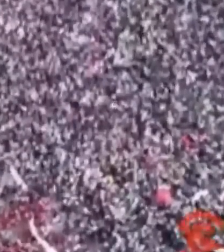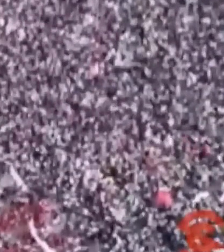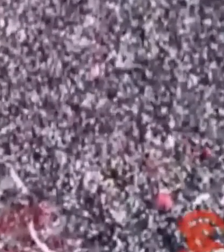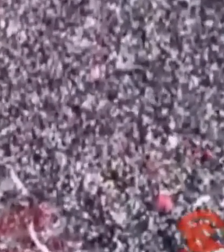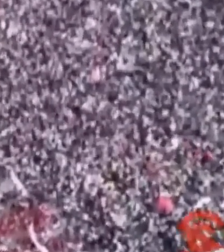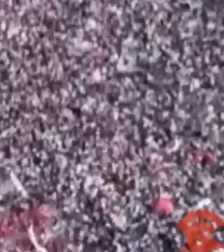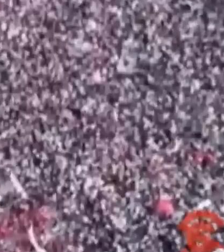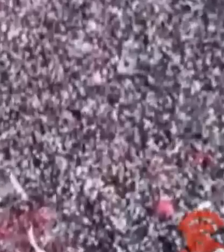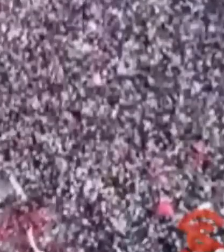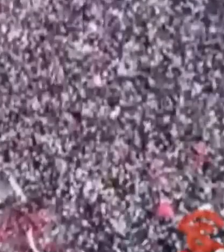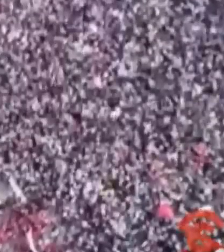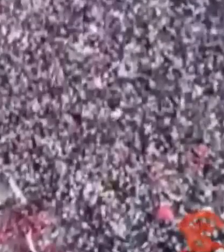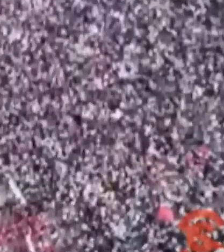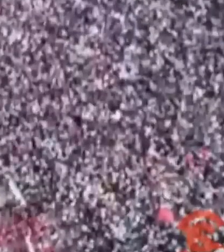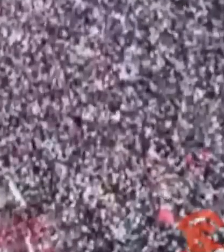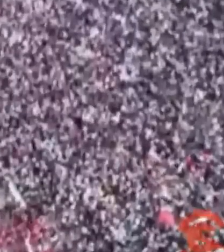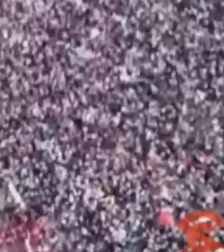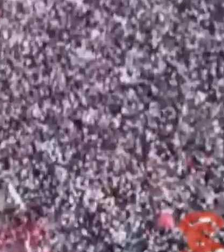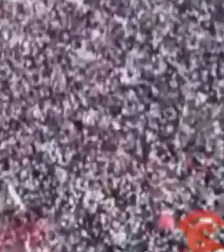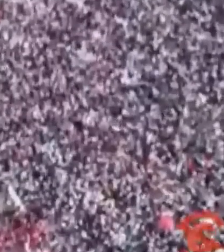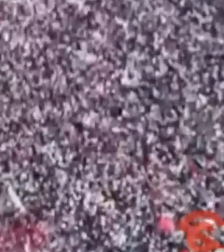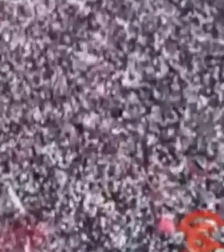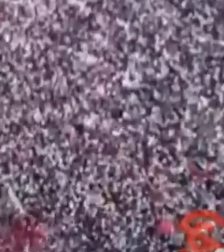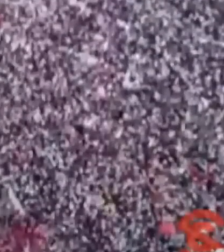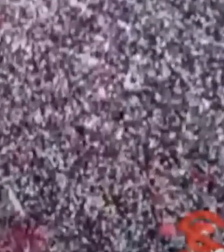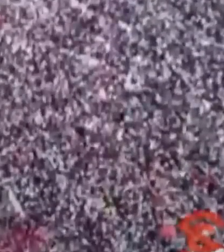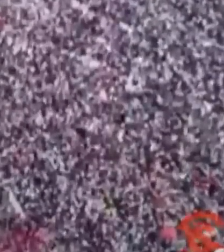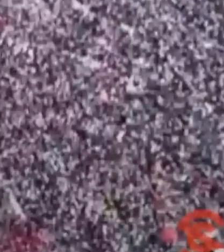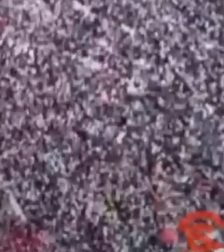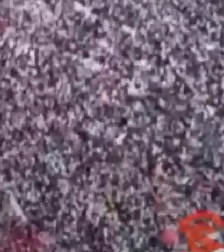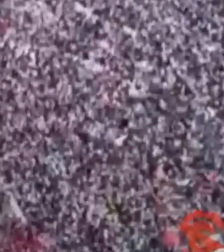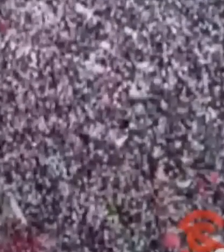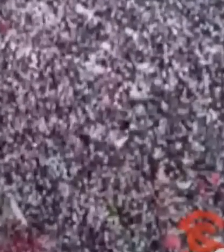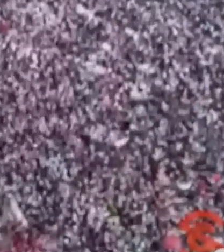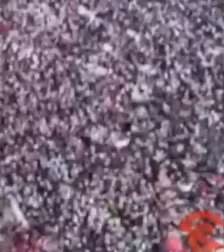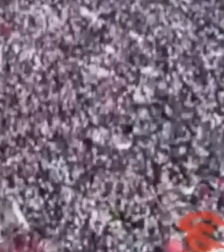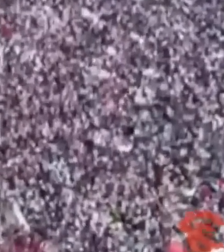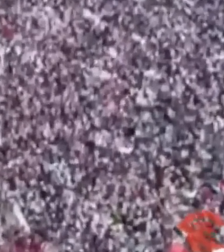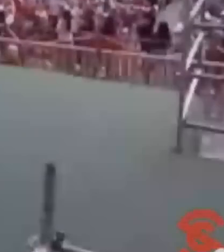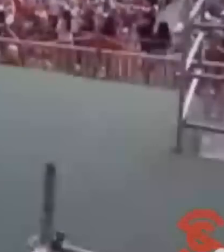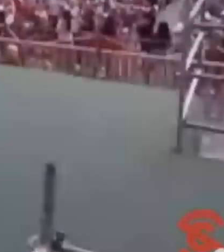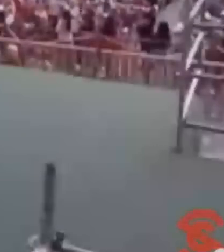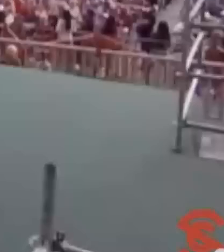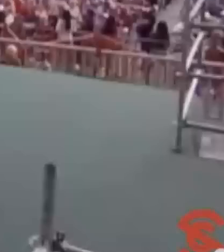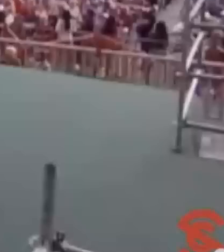Hoy, con fundada alegría,